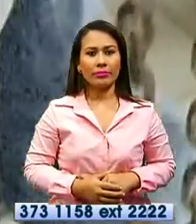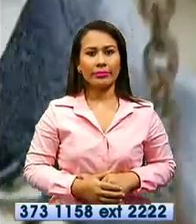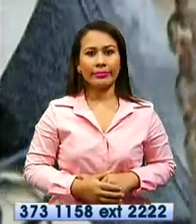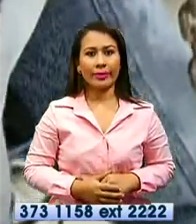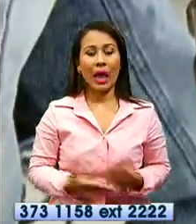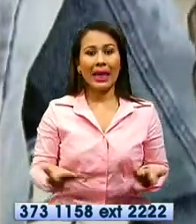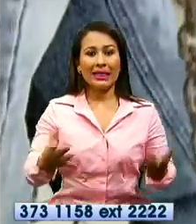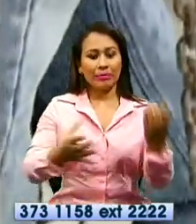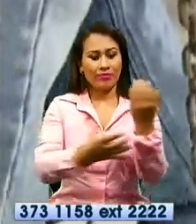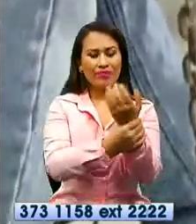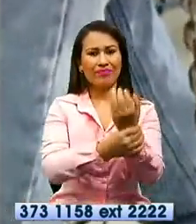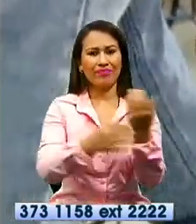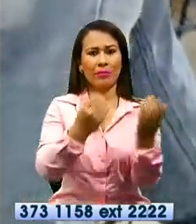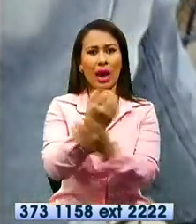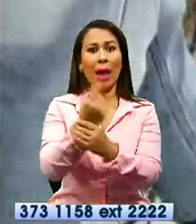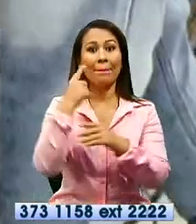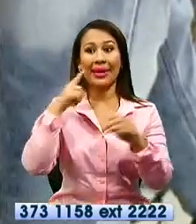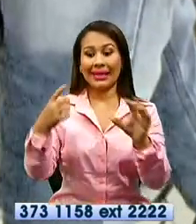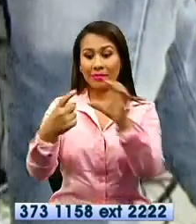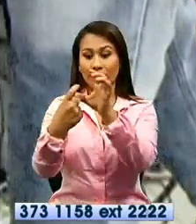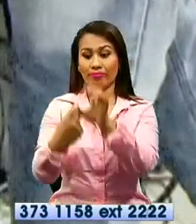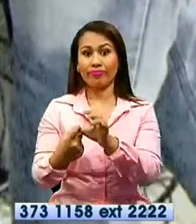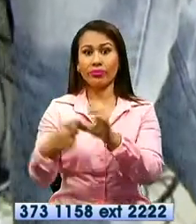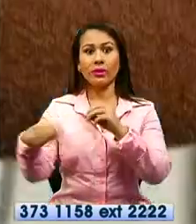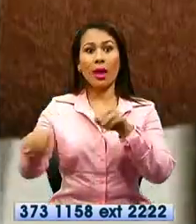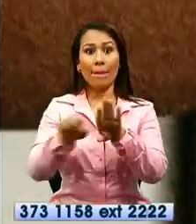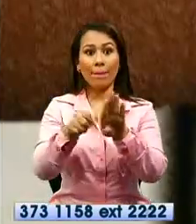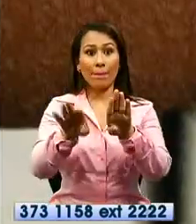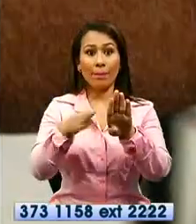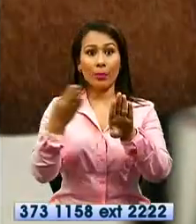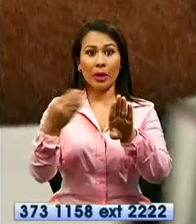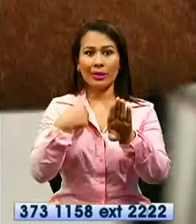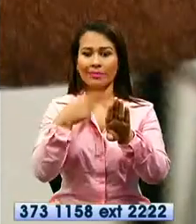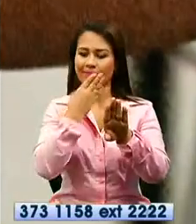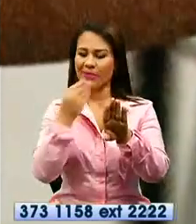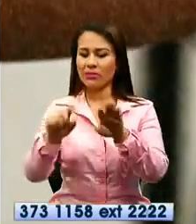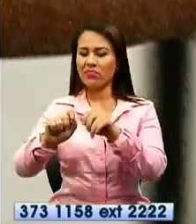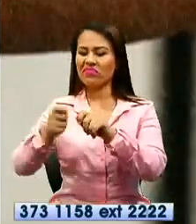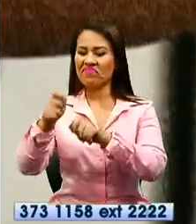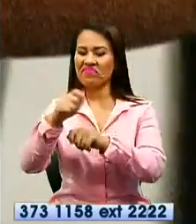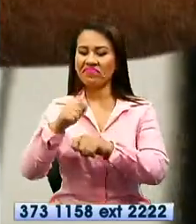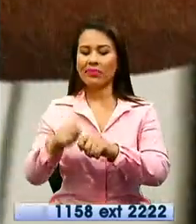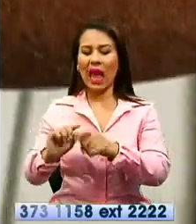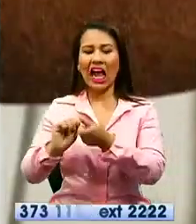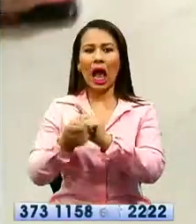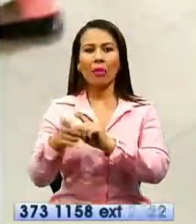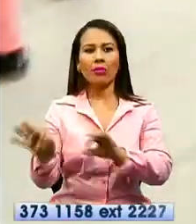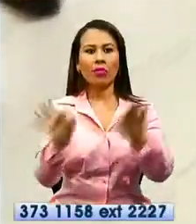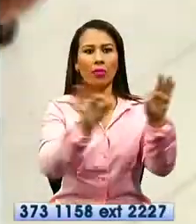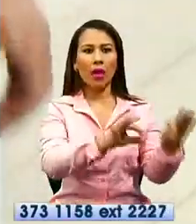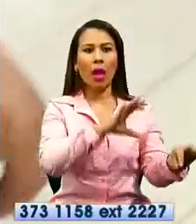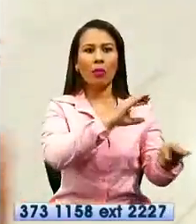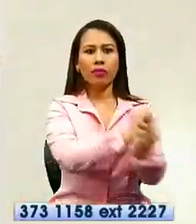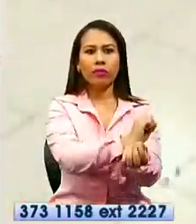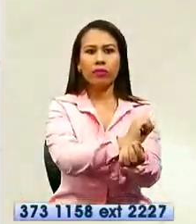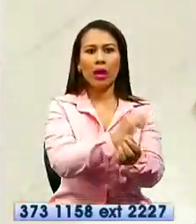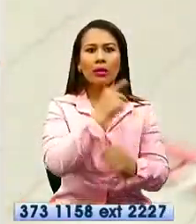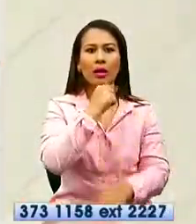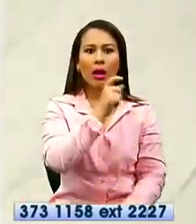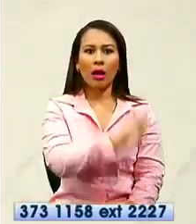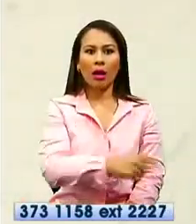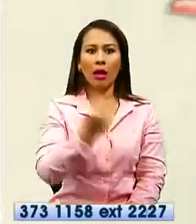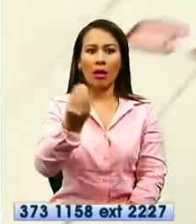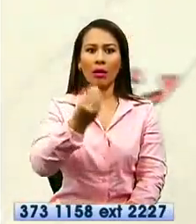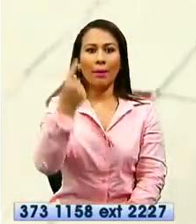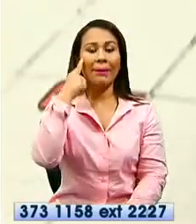Aquellas cadenas que utilizaban para asegurar la puerta principal fueron colocadas en las muñecas de la joven, supuestamente para evitar